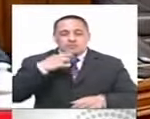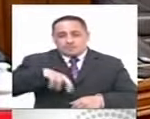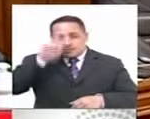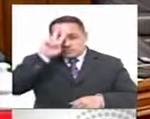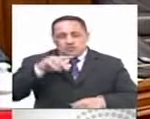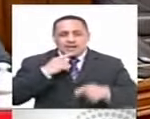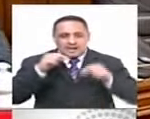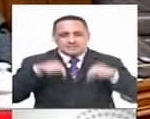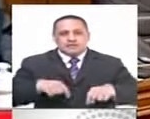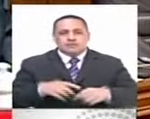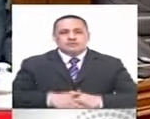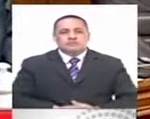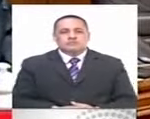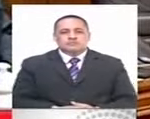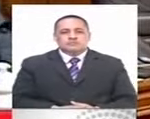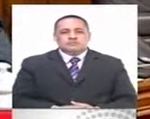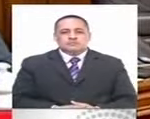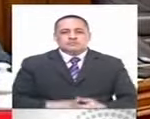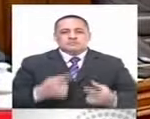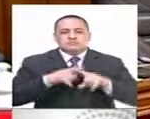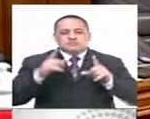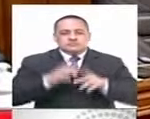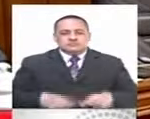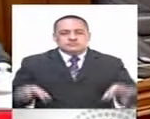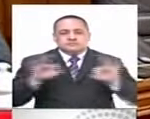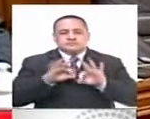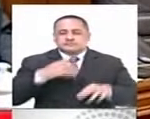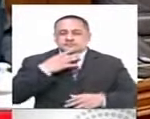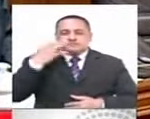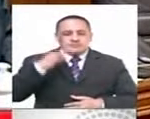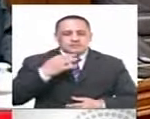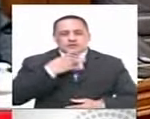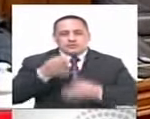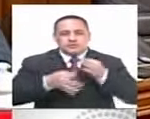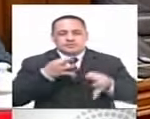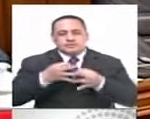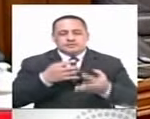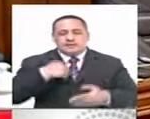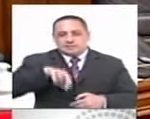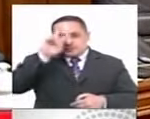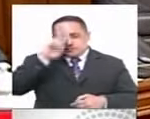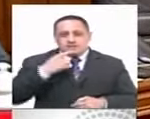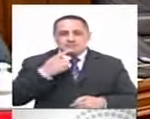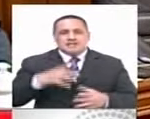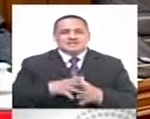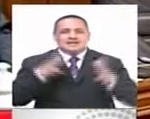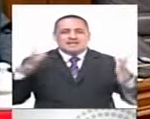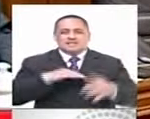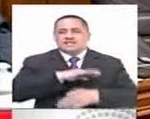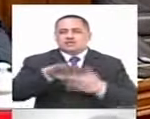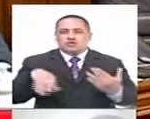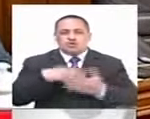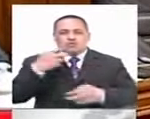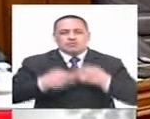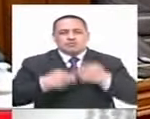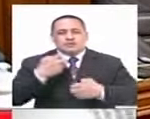estamos. Pero lo más importante, y siempre lo he dicho, el Perú es más grande que sus problemas. Y depende de cada uno de